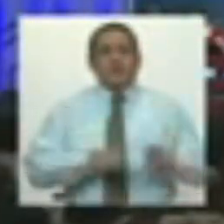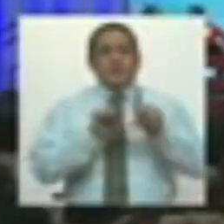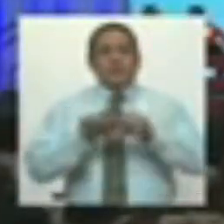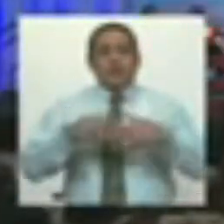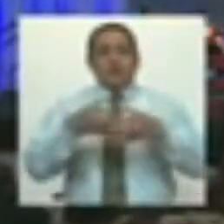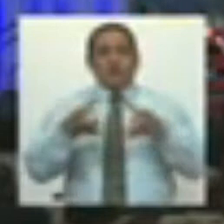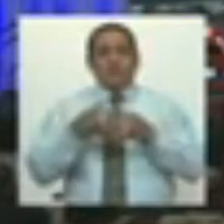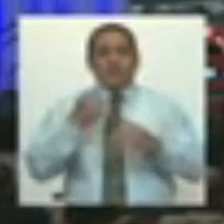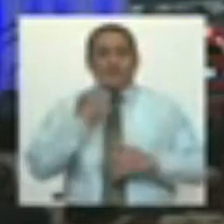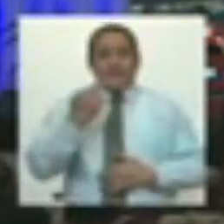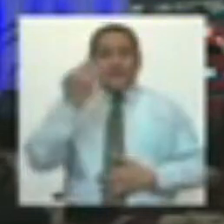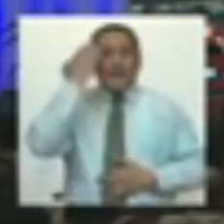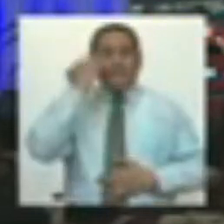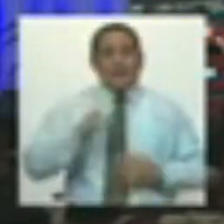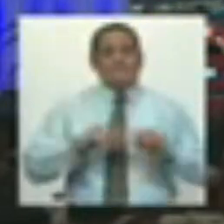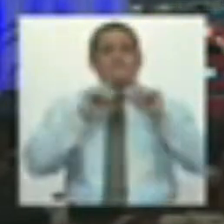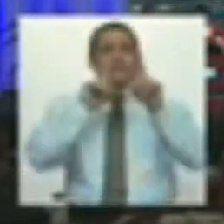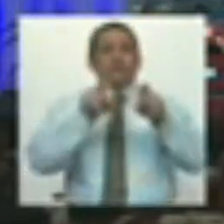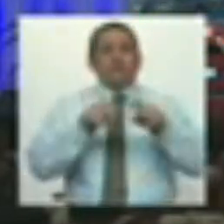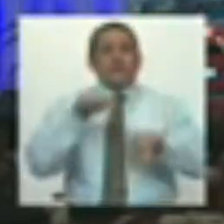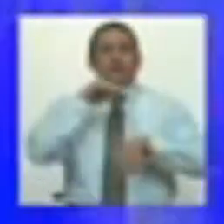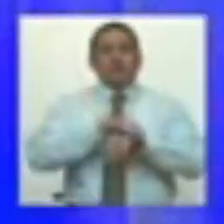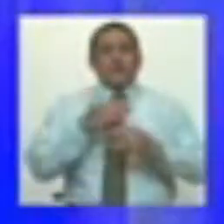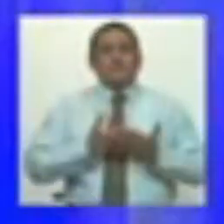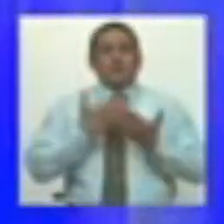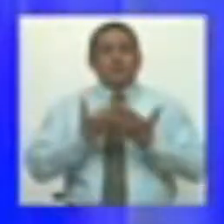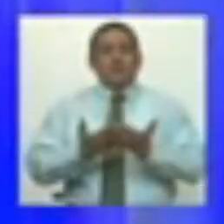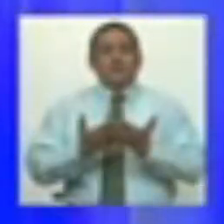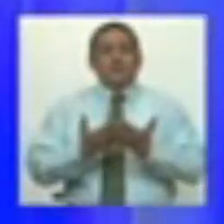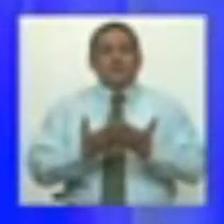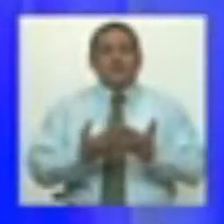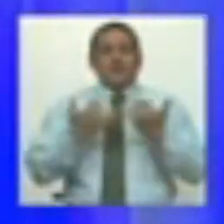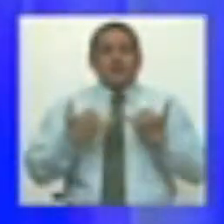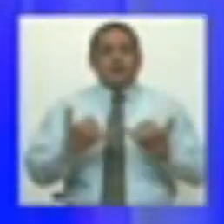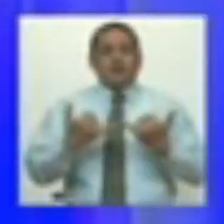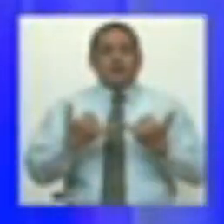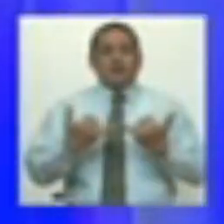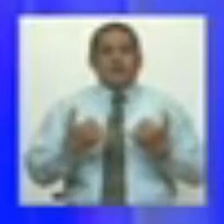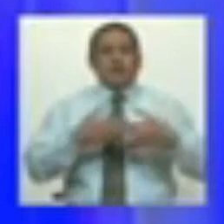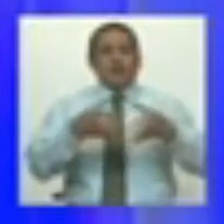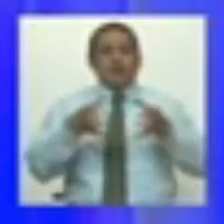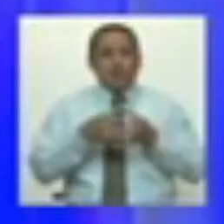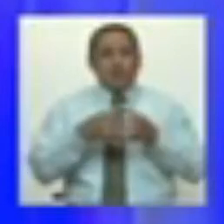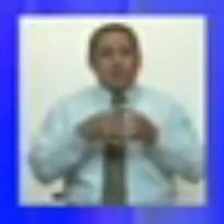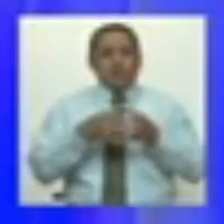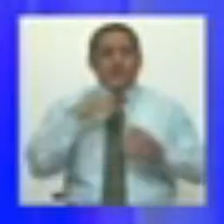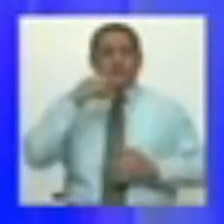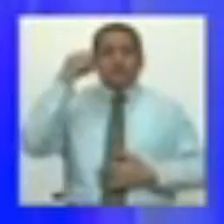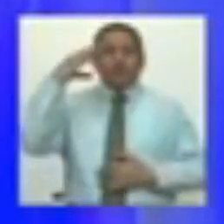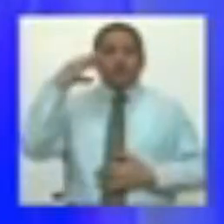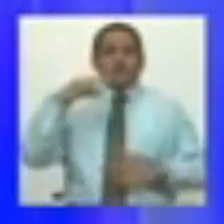partido aprista peruano pregunta sobre las propuestas del partido solidaridad